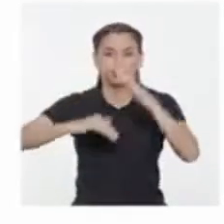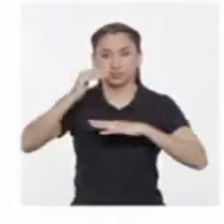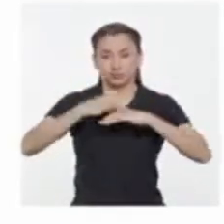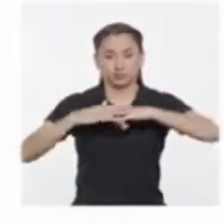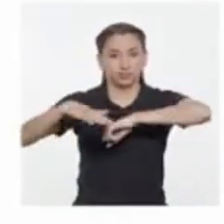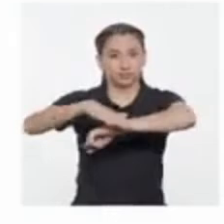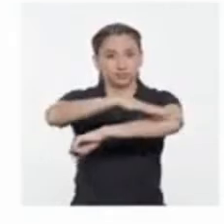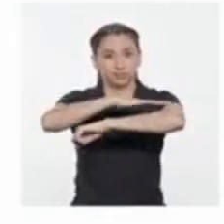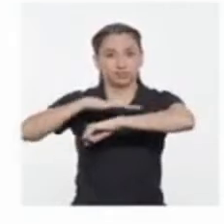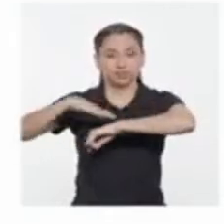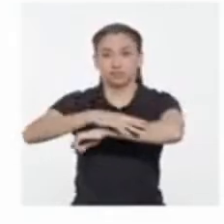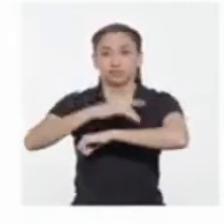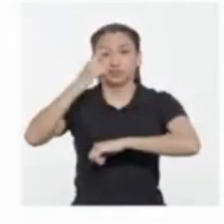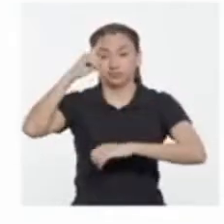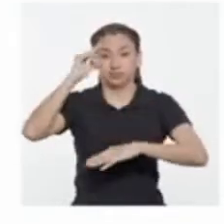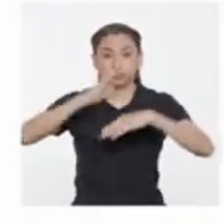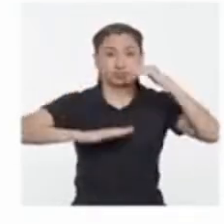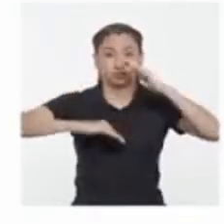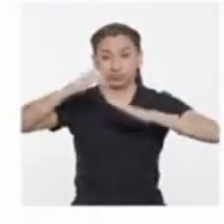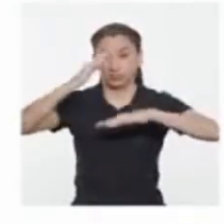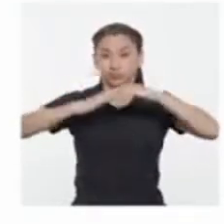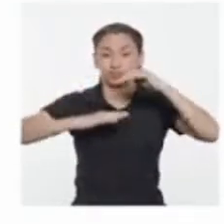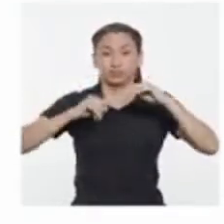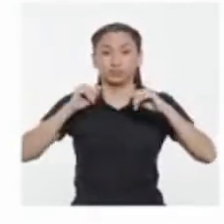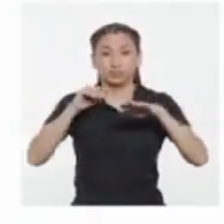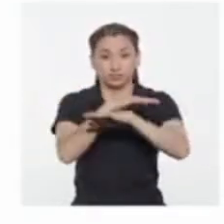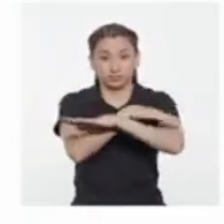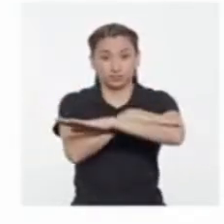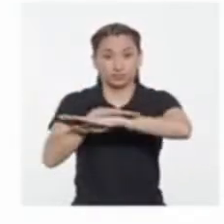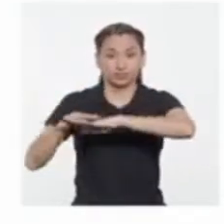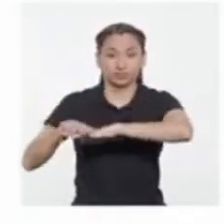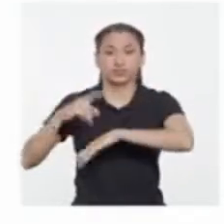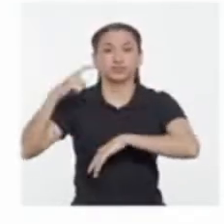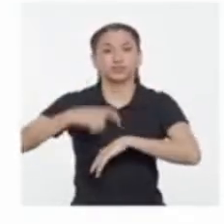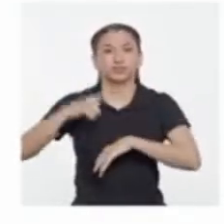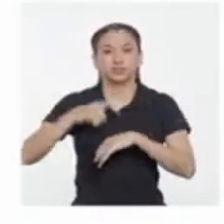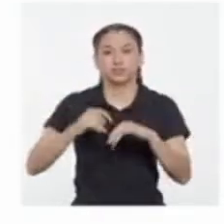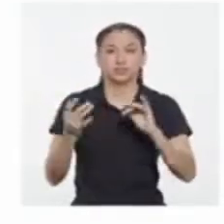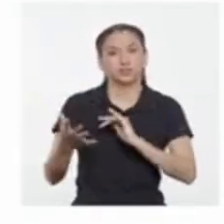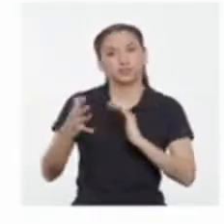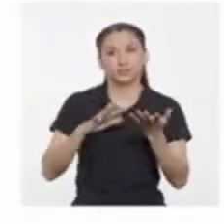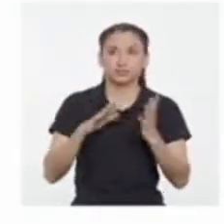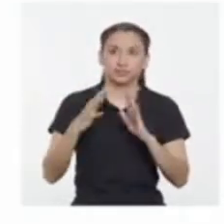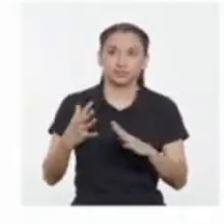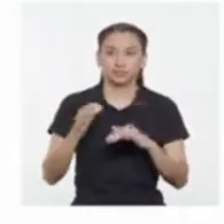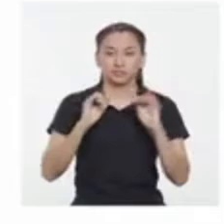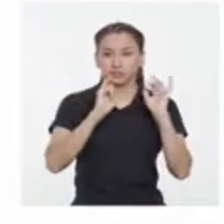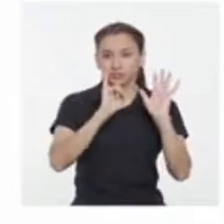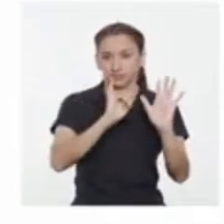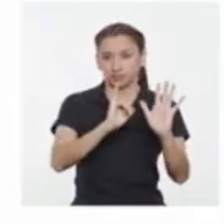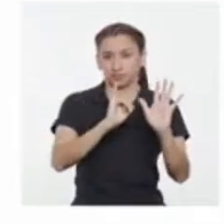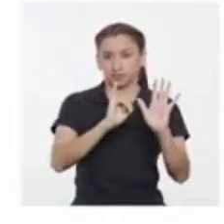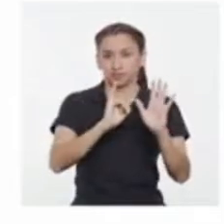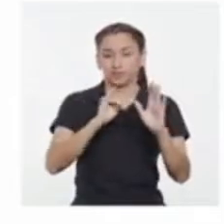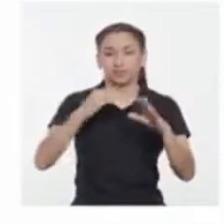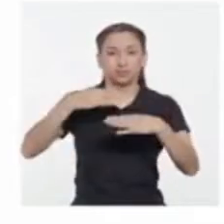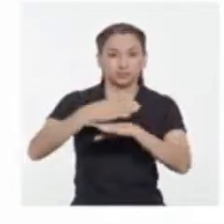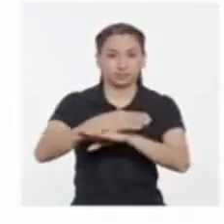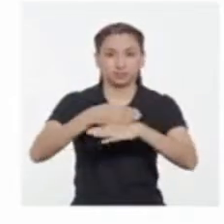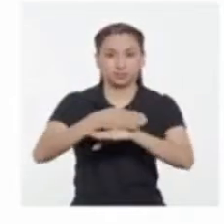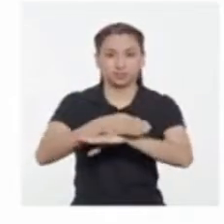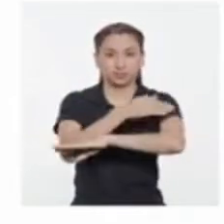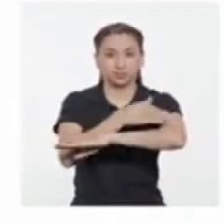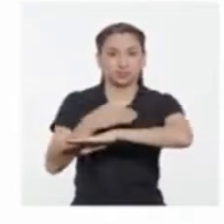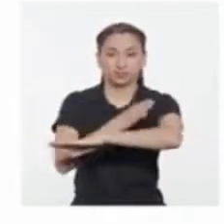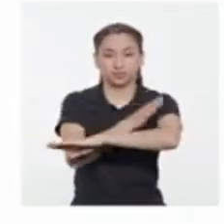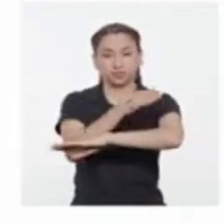la estructura de la base. Para la construcción de la estructura de la base se necesitan aproximadamente 6 listones de